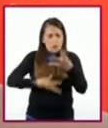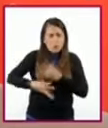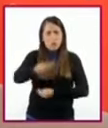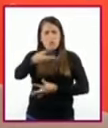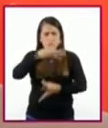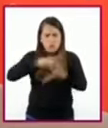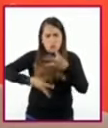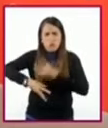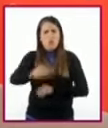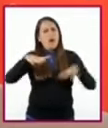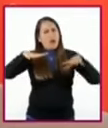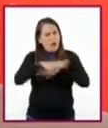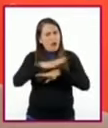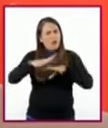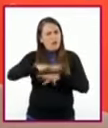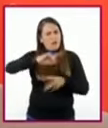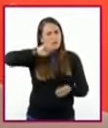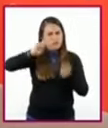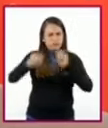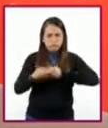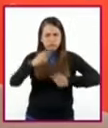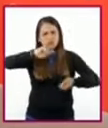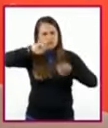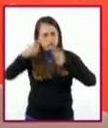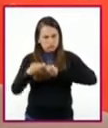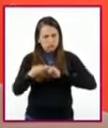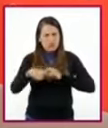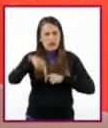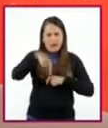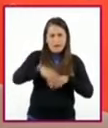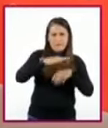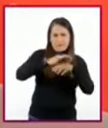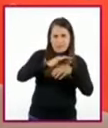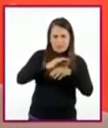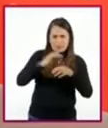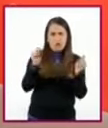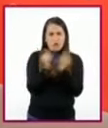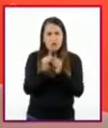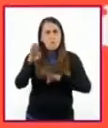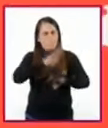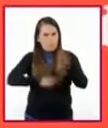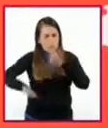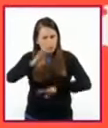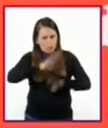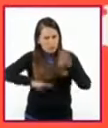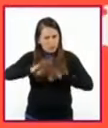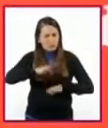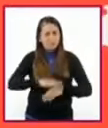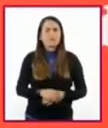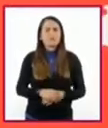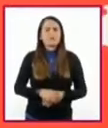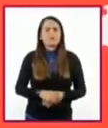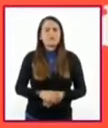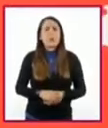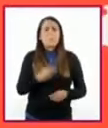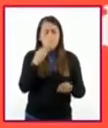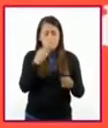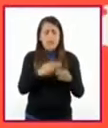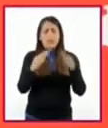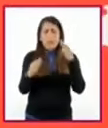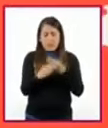transformación entre el mundo físico y el mundo biológico. En este intercambio de materia